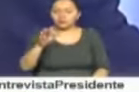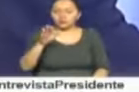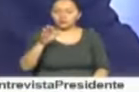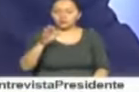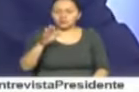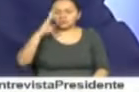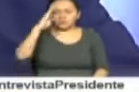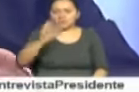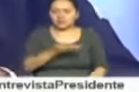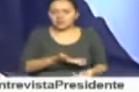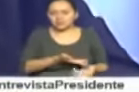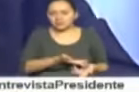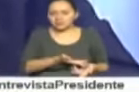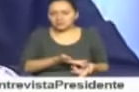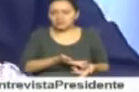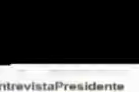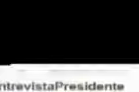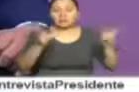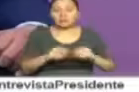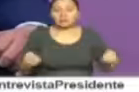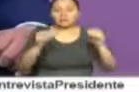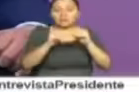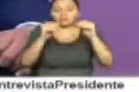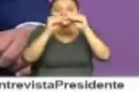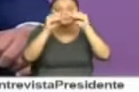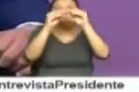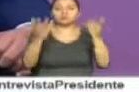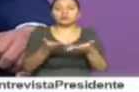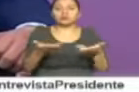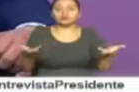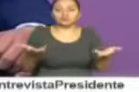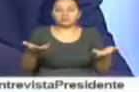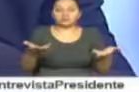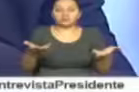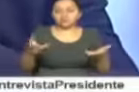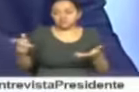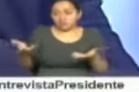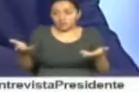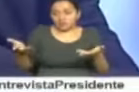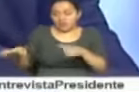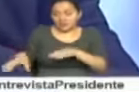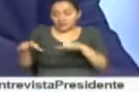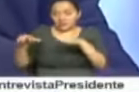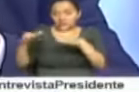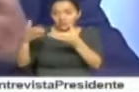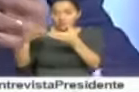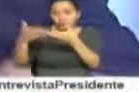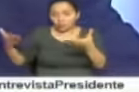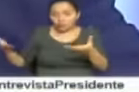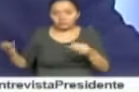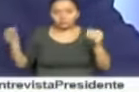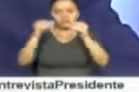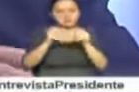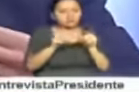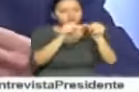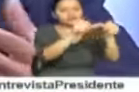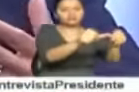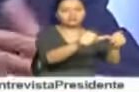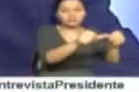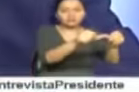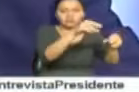proponer aumentar el número de activos para poder sostener a los pasivos. La defensa nacional en función del IFA. Por el amor de Dios, el